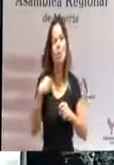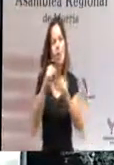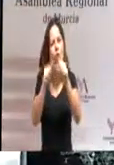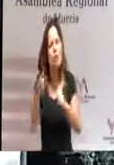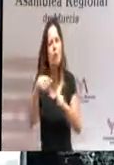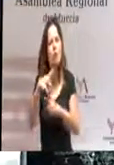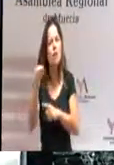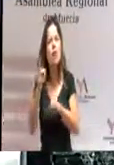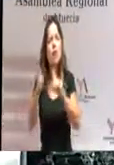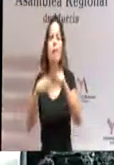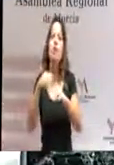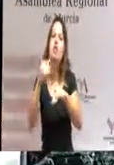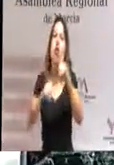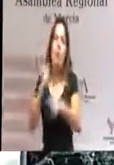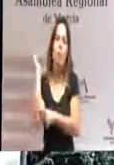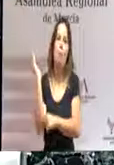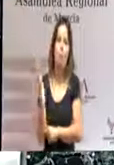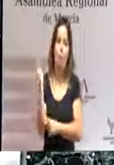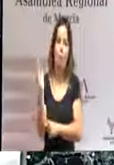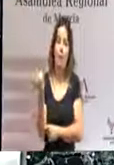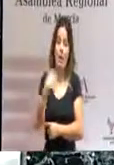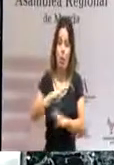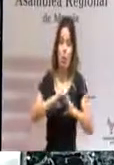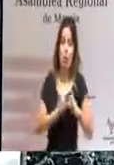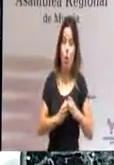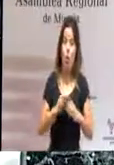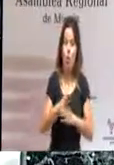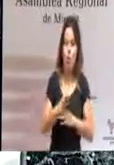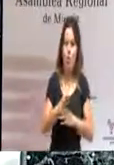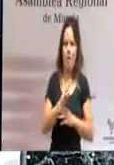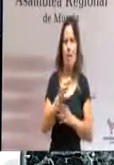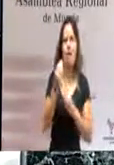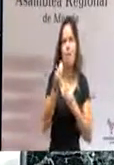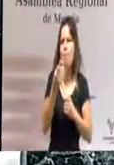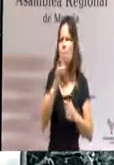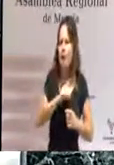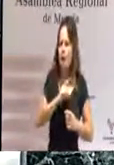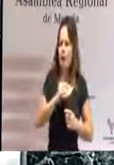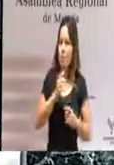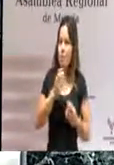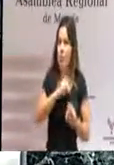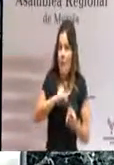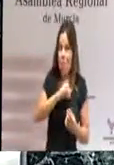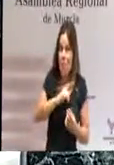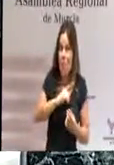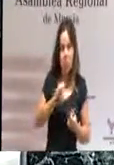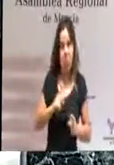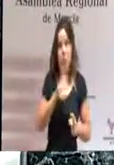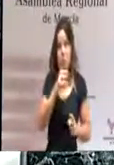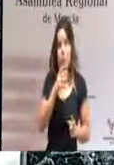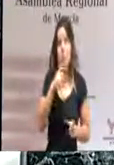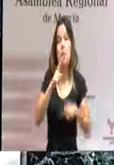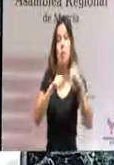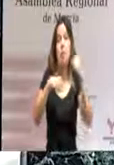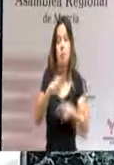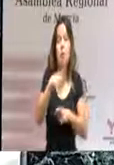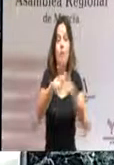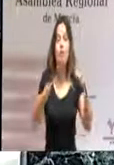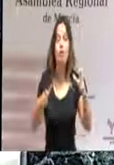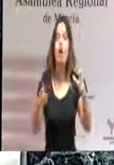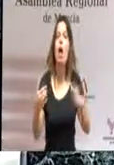sido castigada en las urnas y desde el Partido Popular muy mal no hemos debido de hacerlo a tenor de cómo los ciudadanos nos han dado